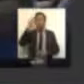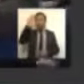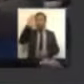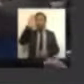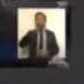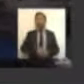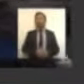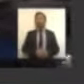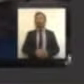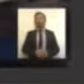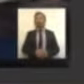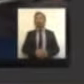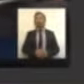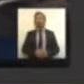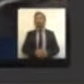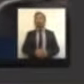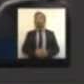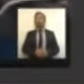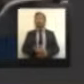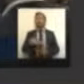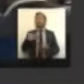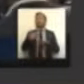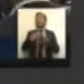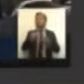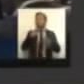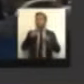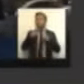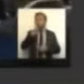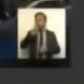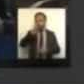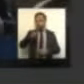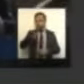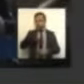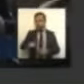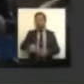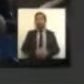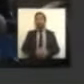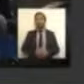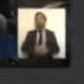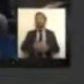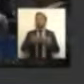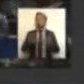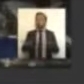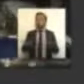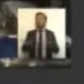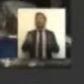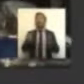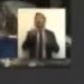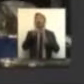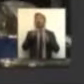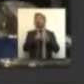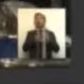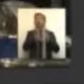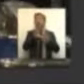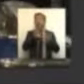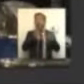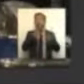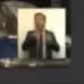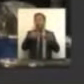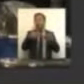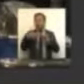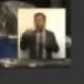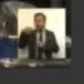hicieron triangulaciones de recursos a cuentas privadas y que hoy siguen siendo senadores de la